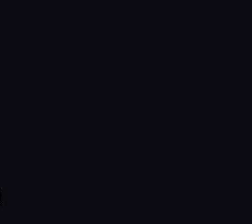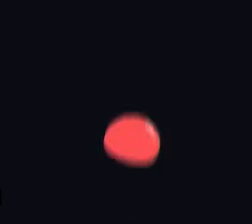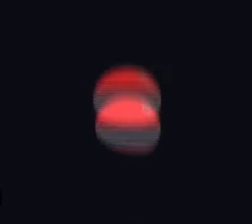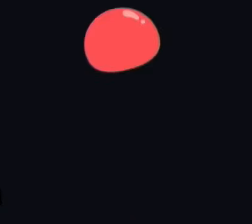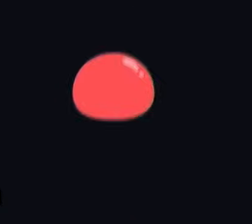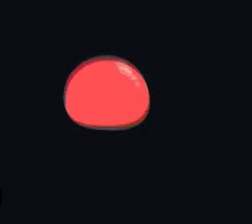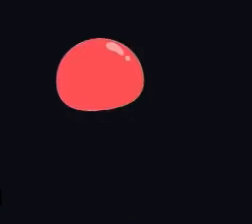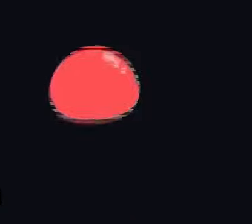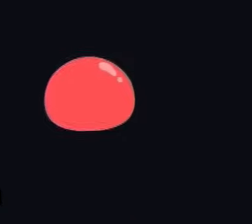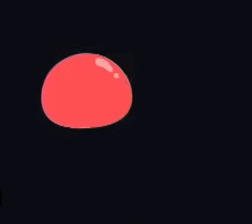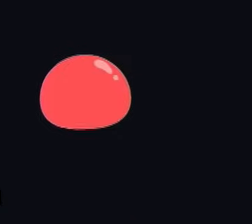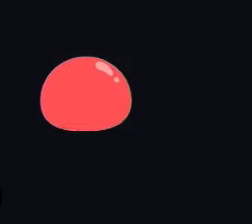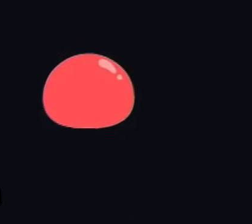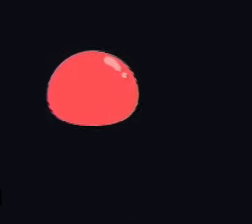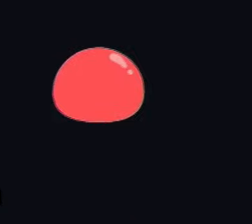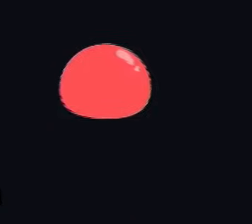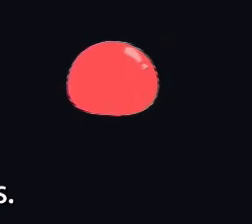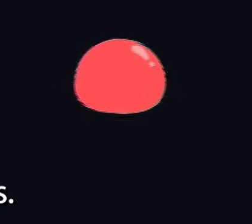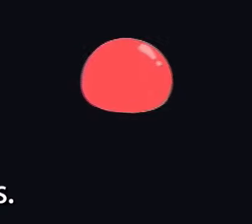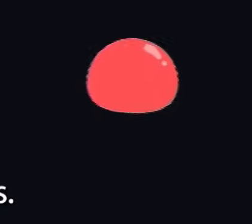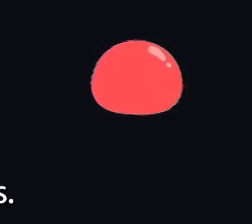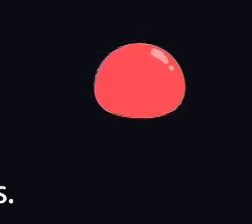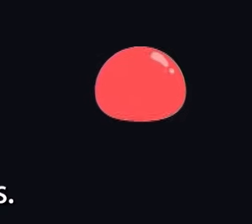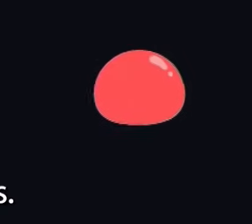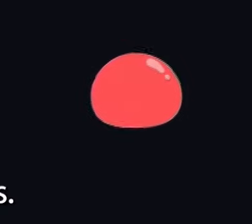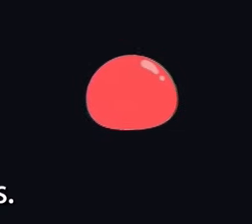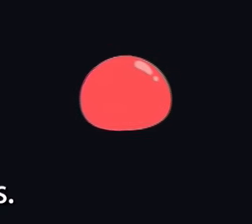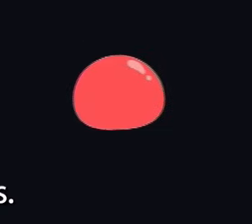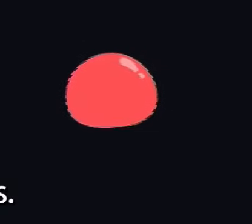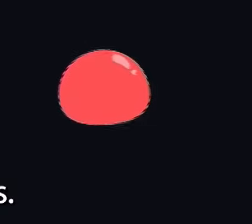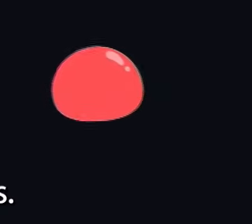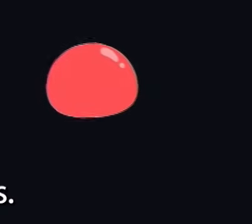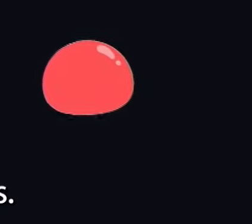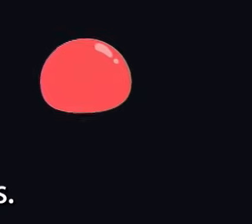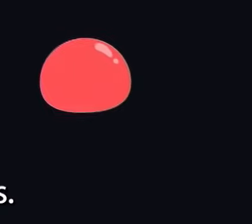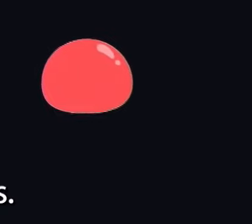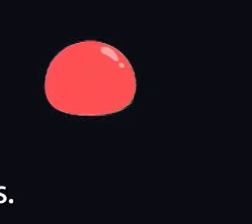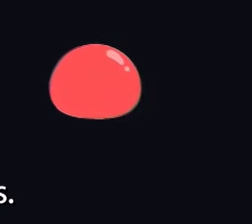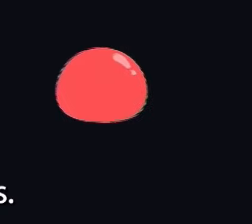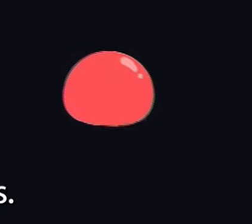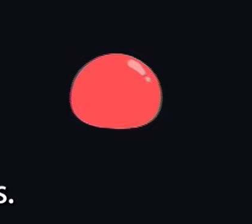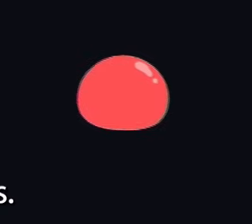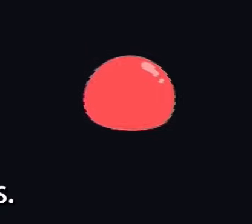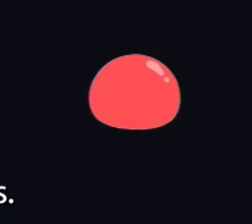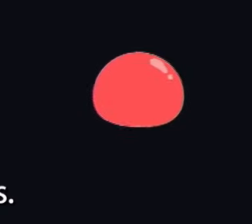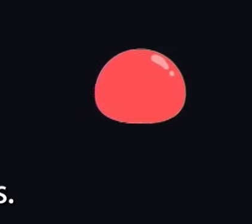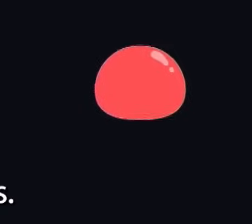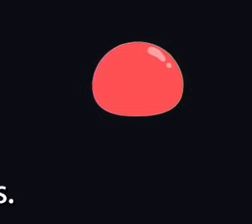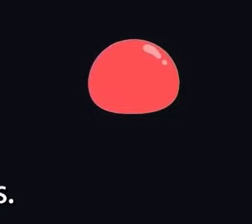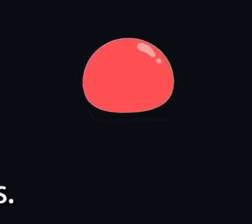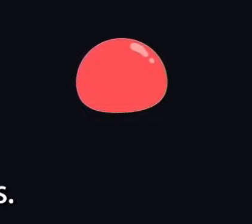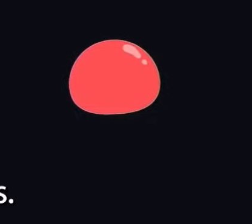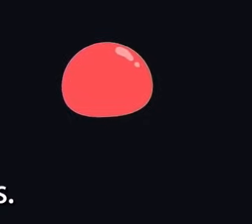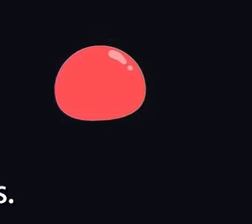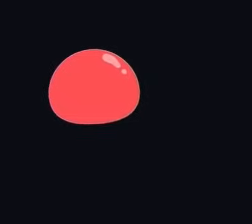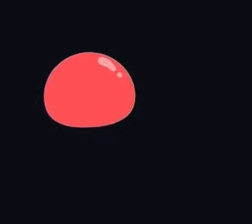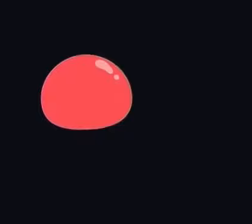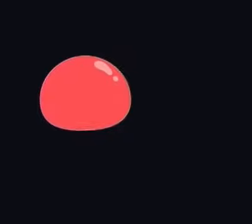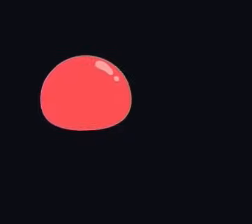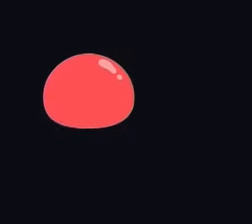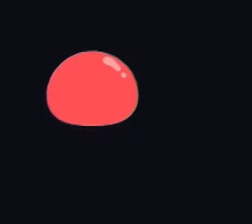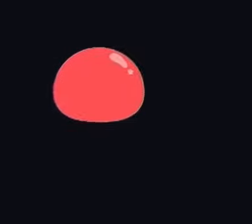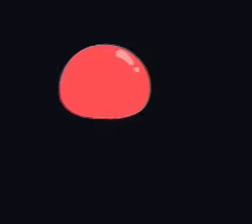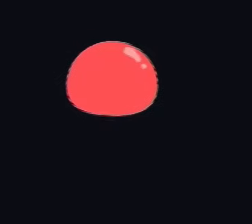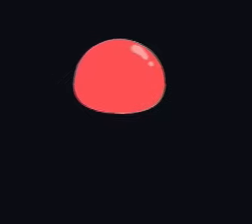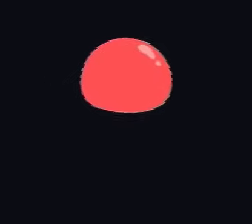consecuencias, desde la manipulación y desinformación masiva en procesos electorales hasta campañas de odio, fraudes y estafas.